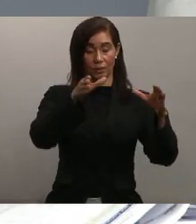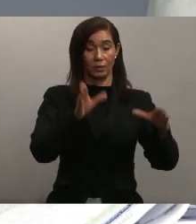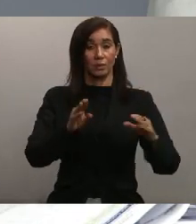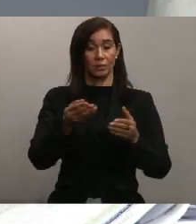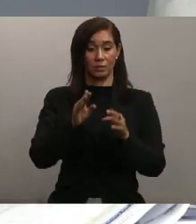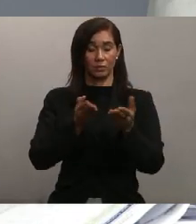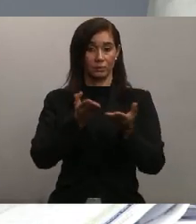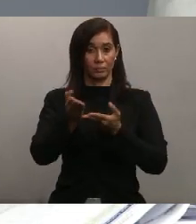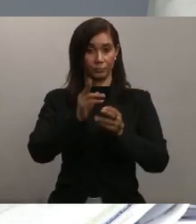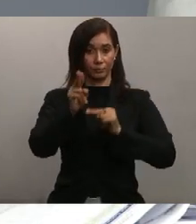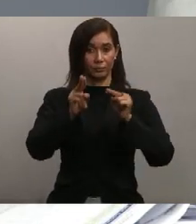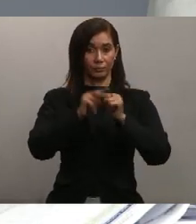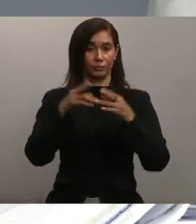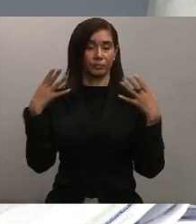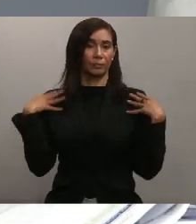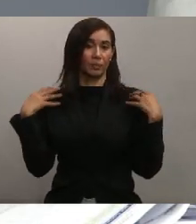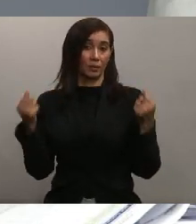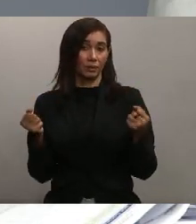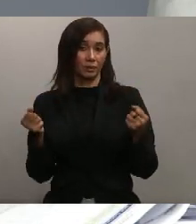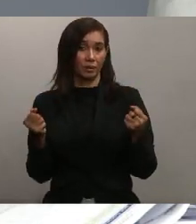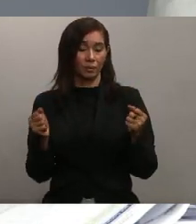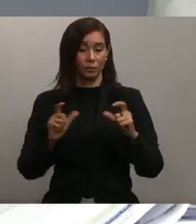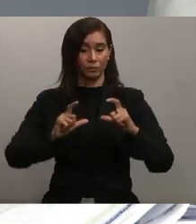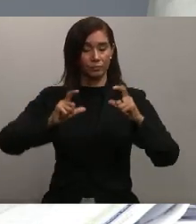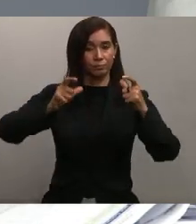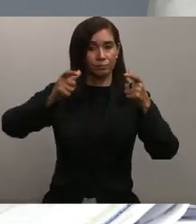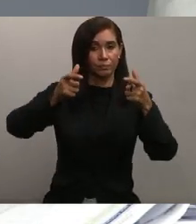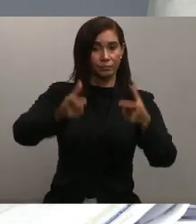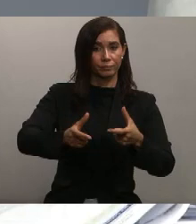Salud o al Ministerio